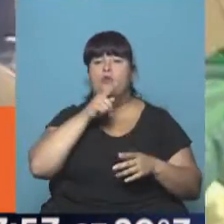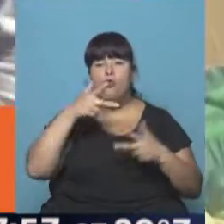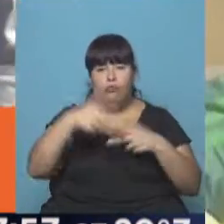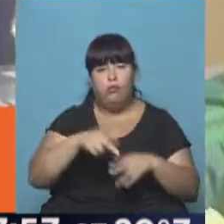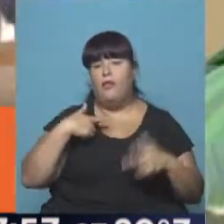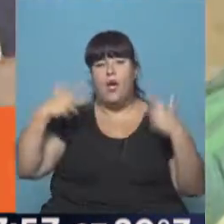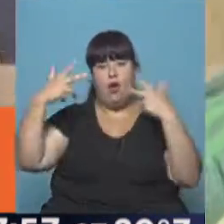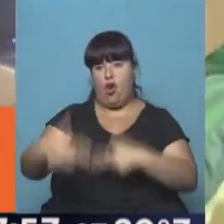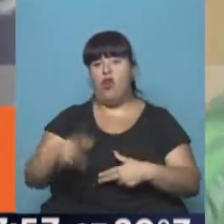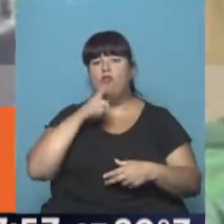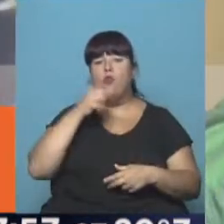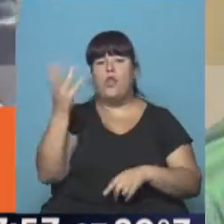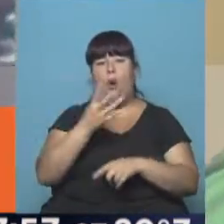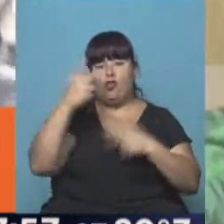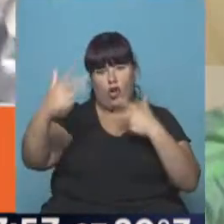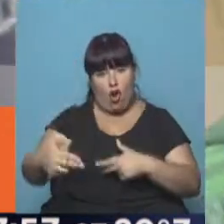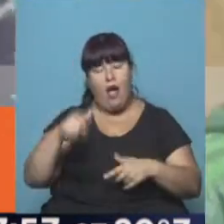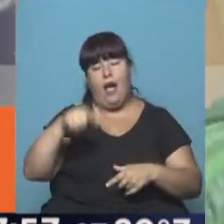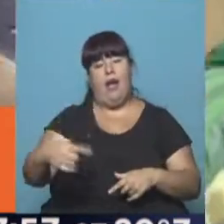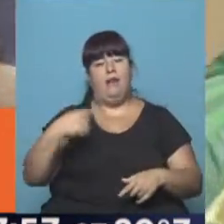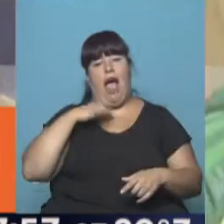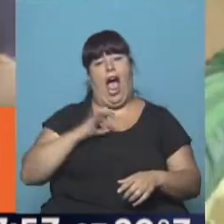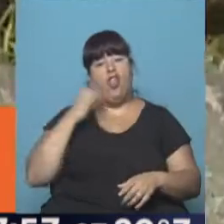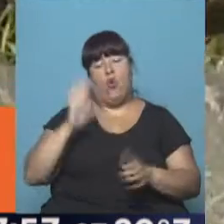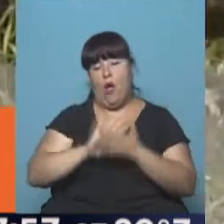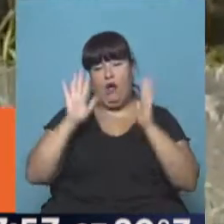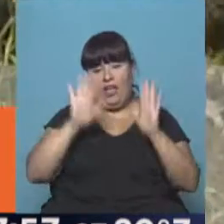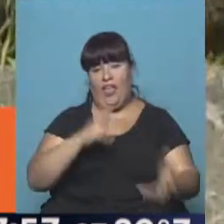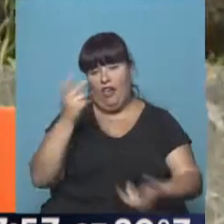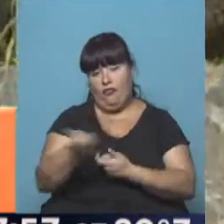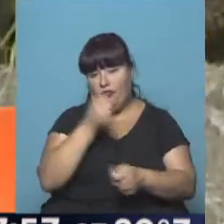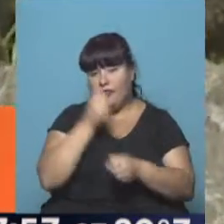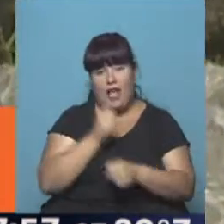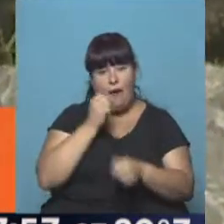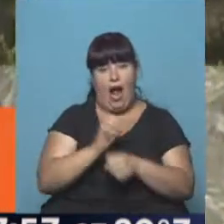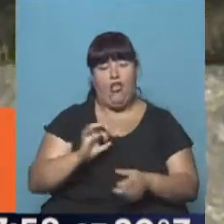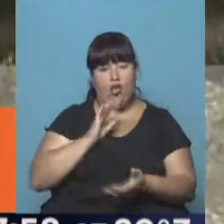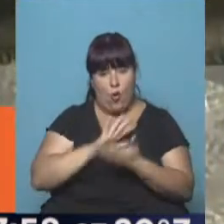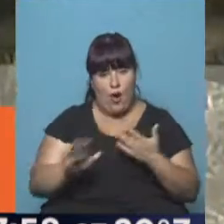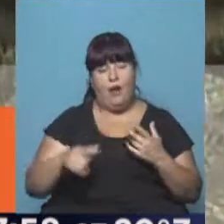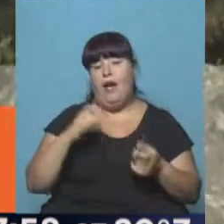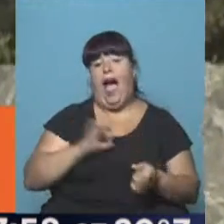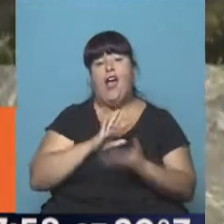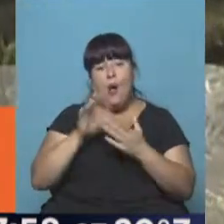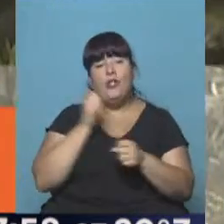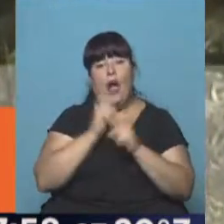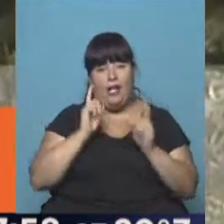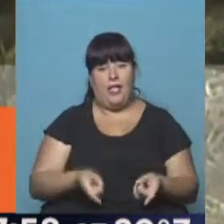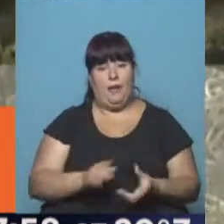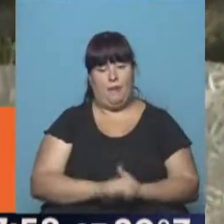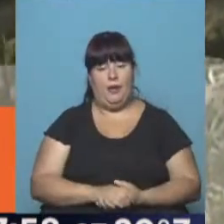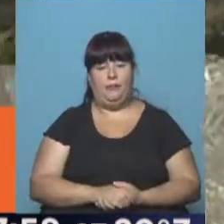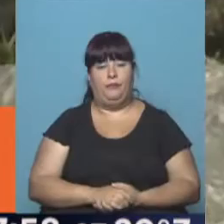que tuvimos que cortar la ruta 4 horas y ahí nos agarró Año Nuevo. Así que trabajando Año Nuevo, recibimos el año trabajando.